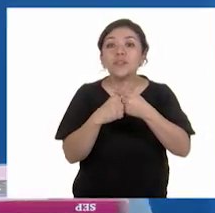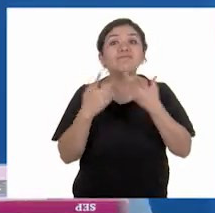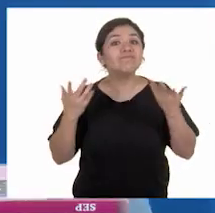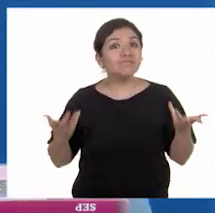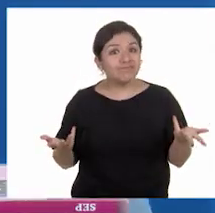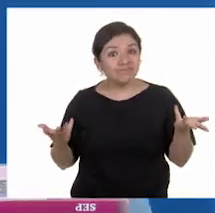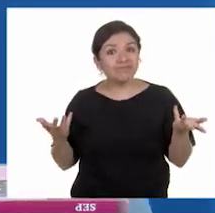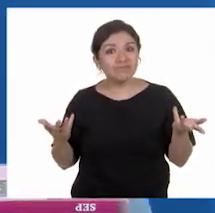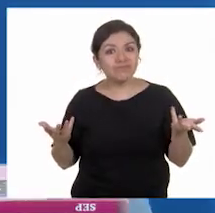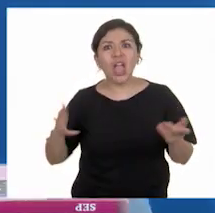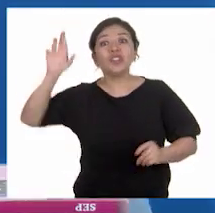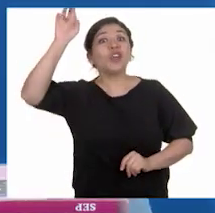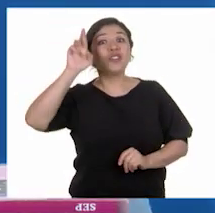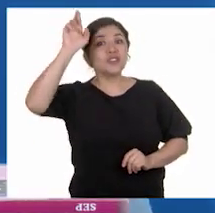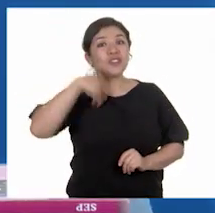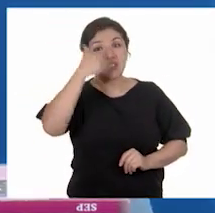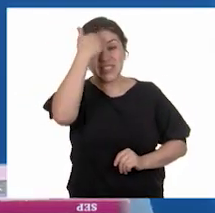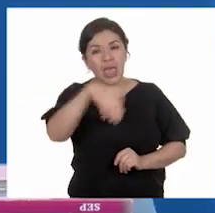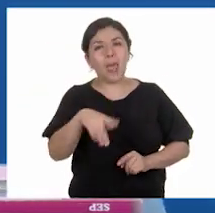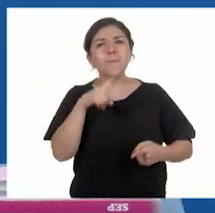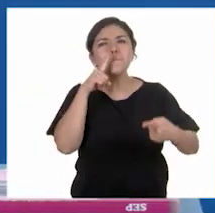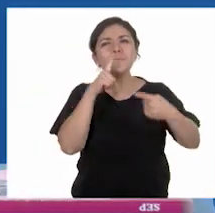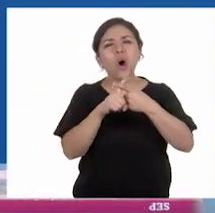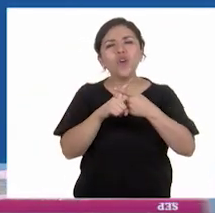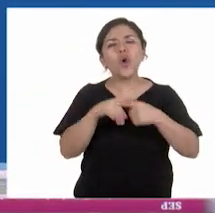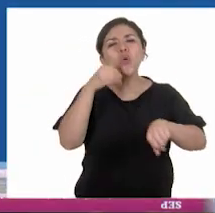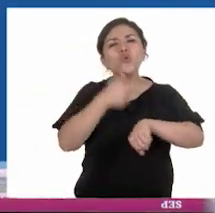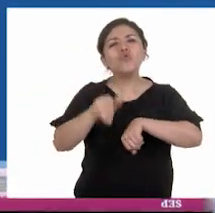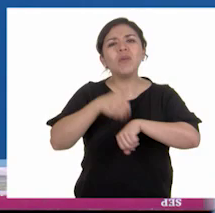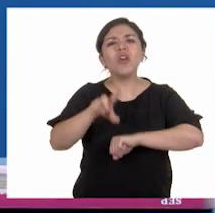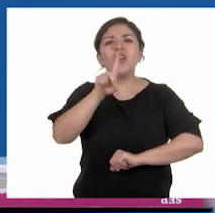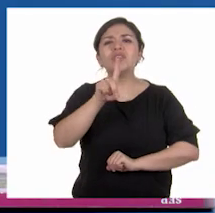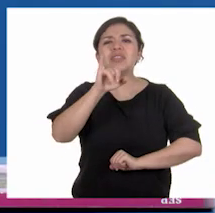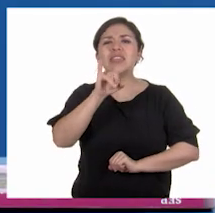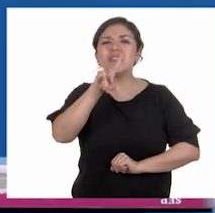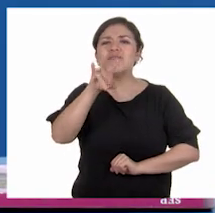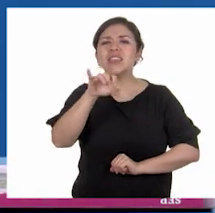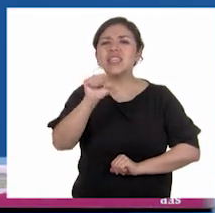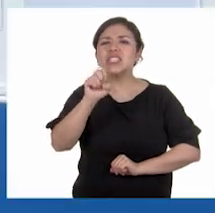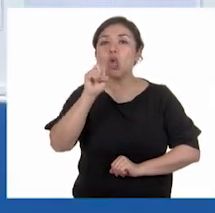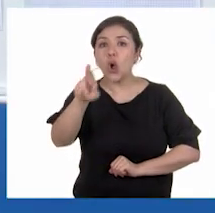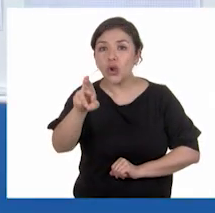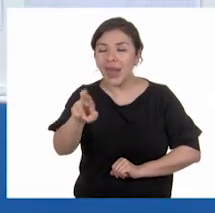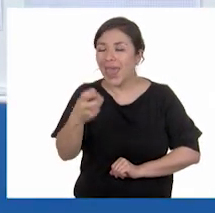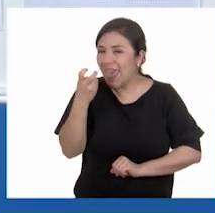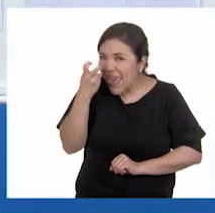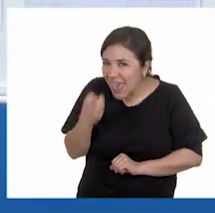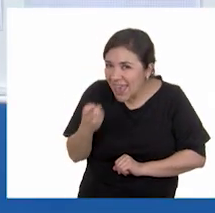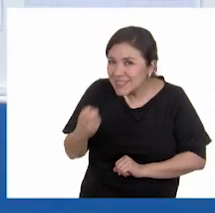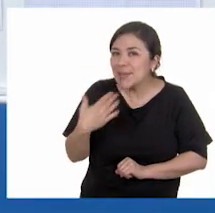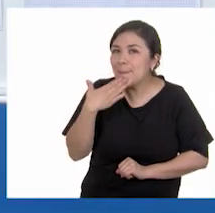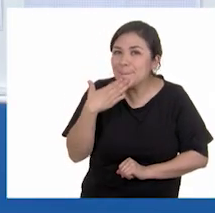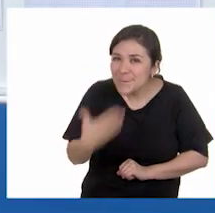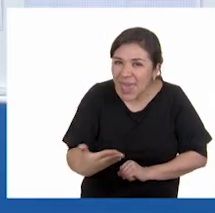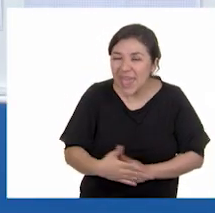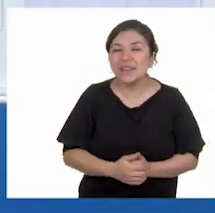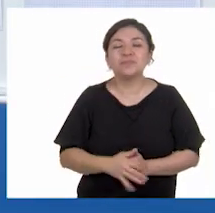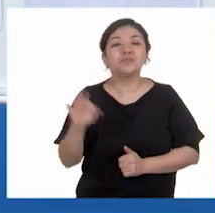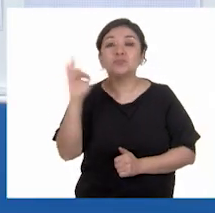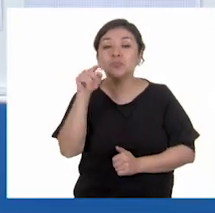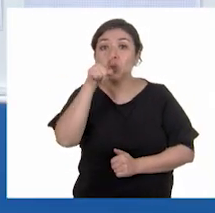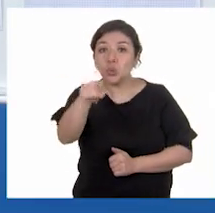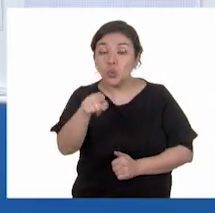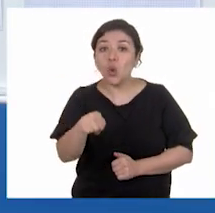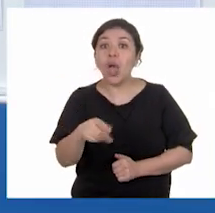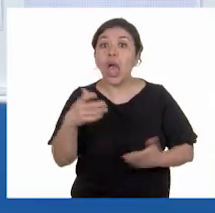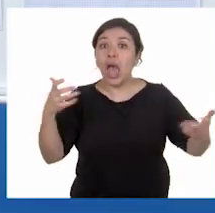por... Ah, ¡Yo! A ver, dime. Por el divisor, maestra. ¡Así es! Si